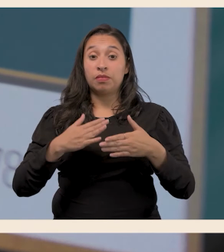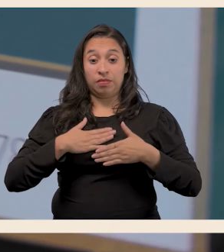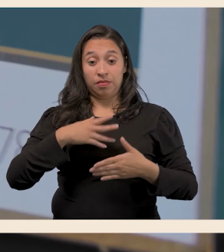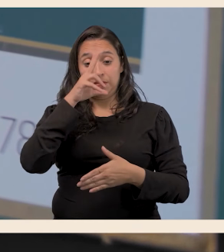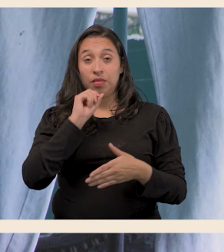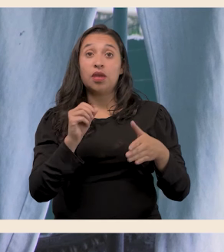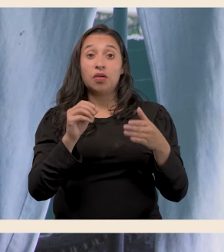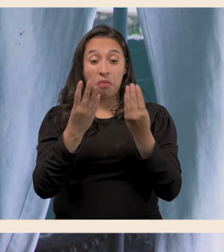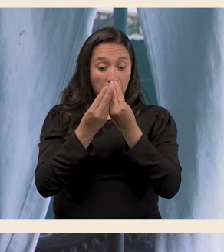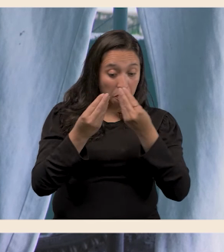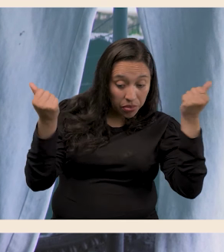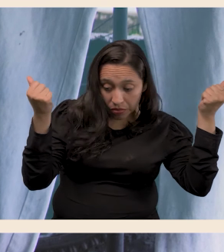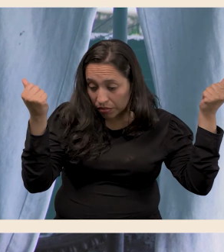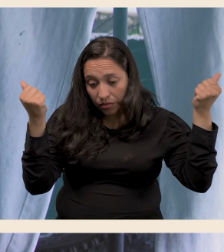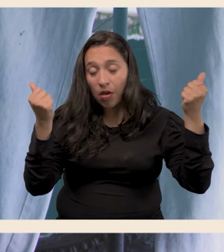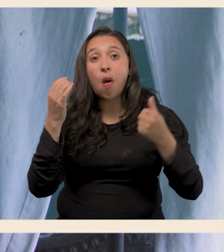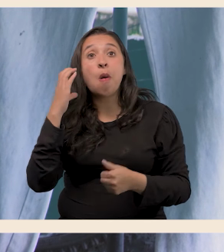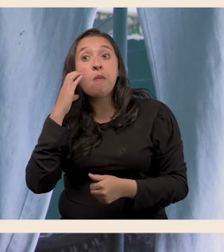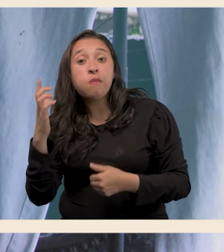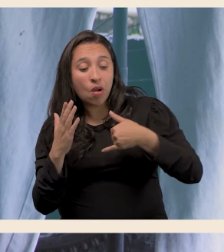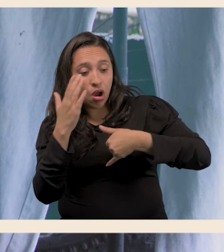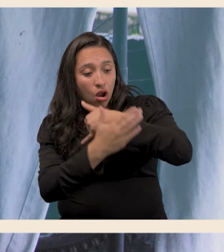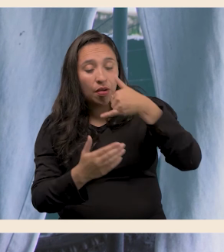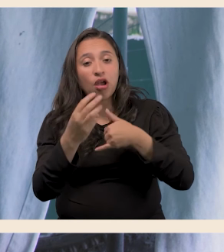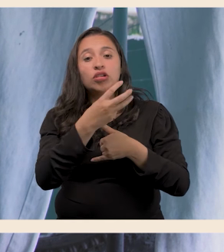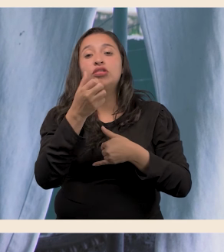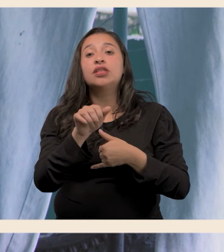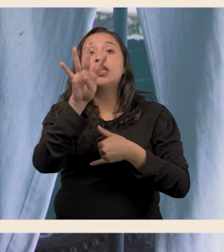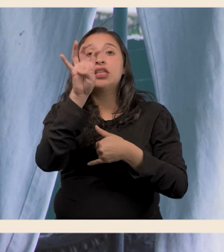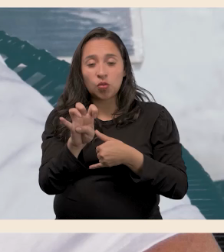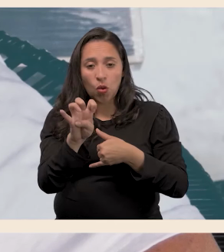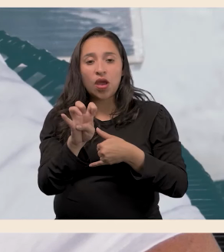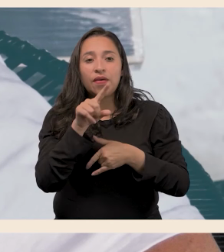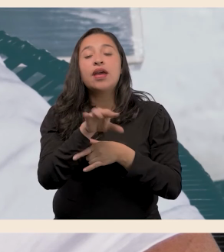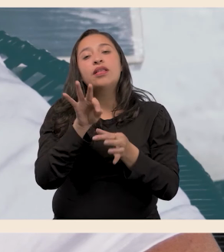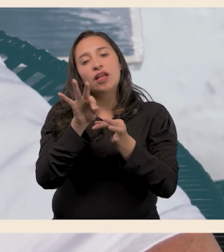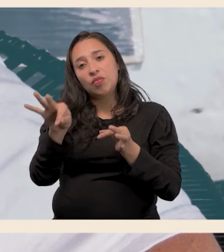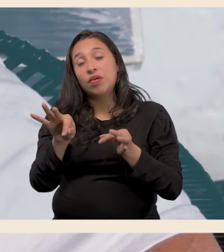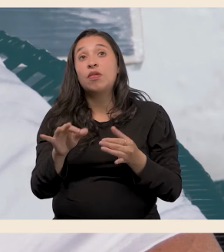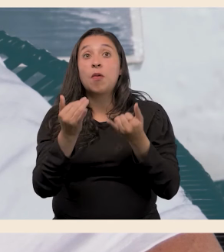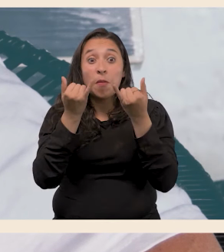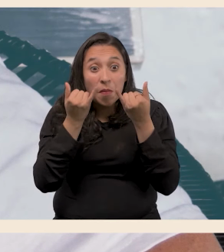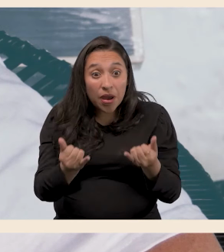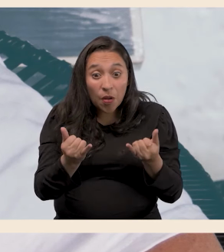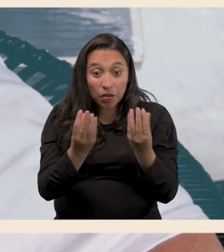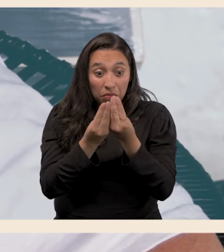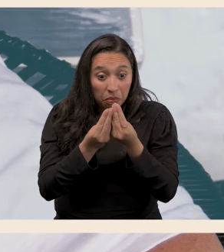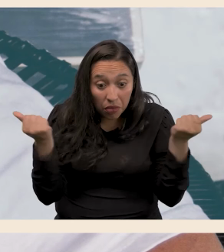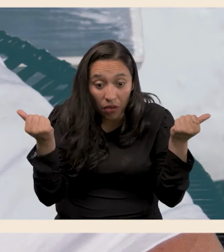Cuando mi hijo desapareció ya habían 819 desaparecidos, pero nadie hablaba de